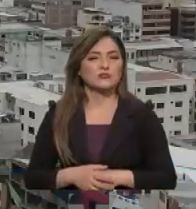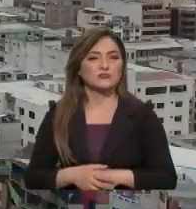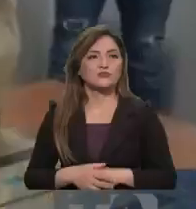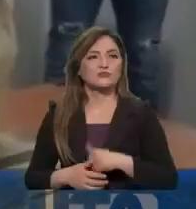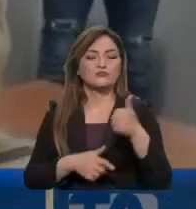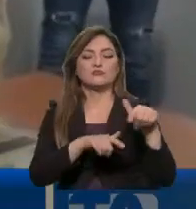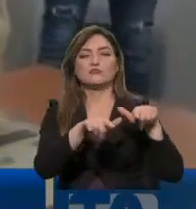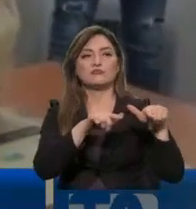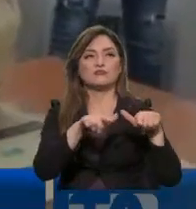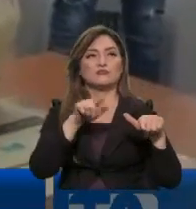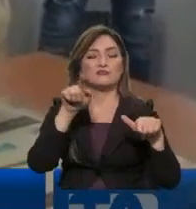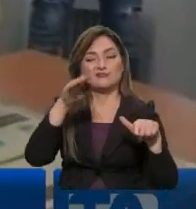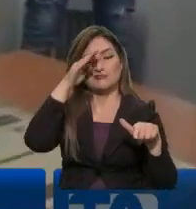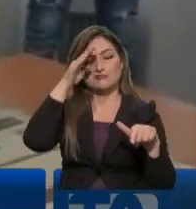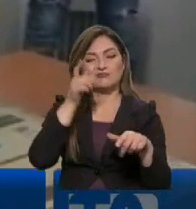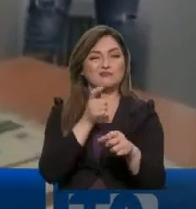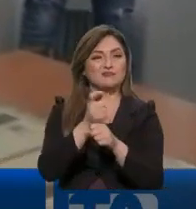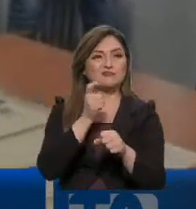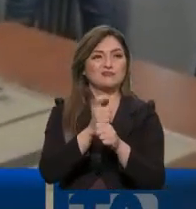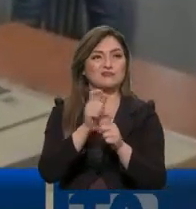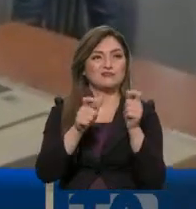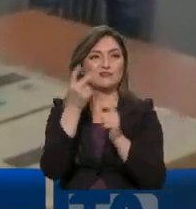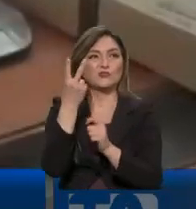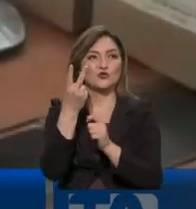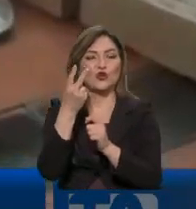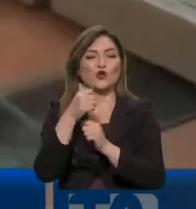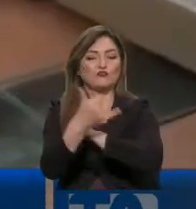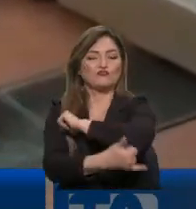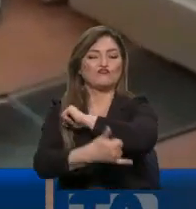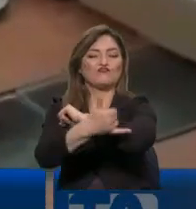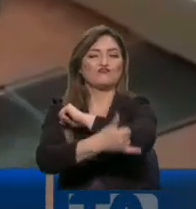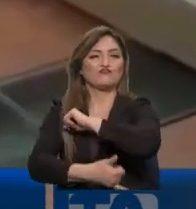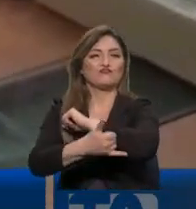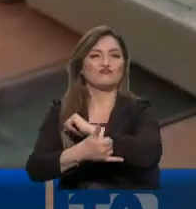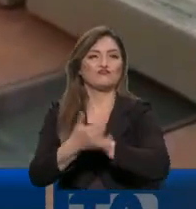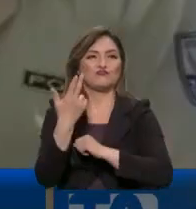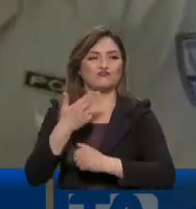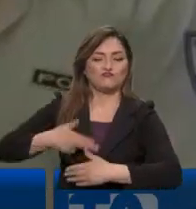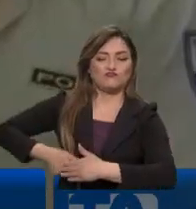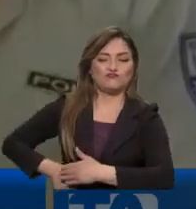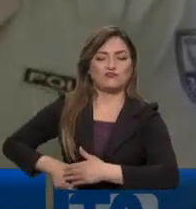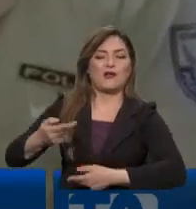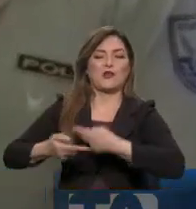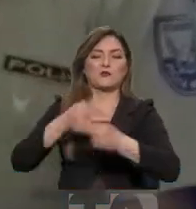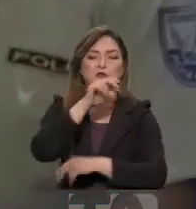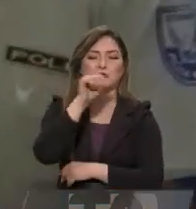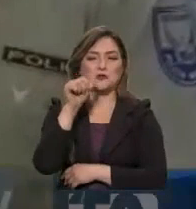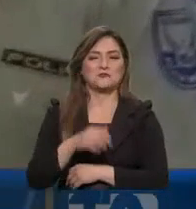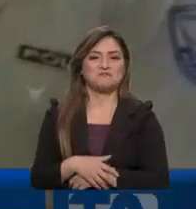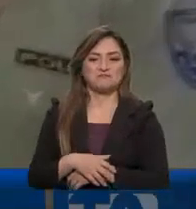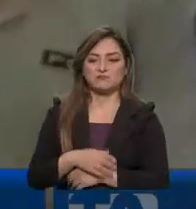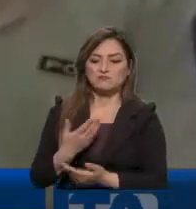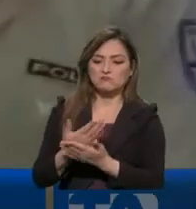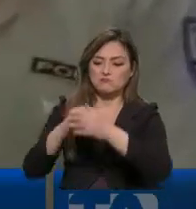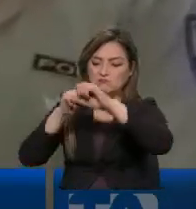de la ciudad, la policía capturó a 2 extranjeros armados y dedicados al narcotráfico. En su poder se encontró